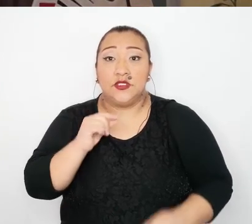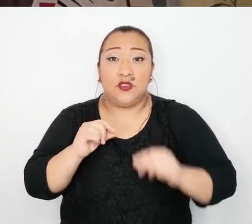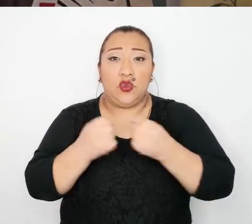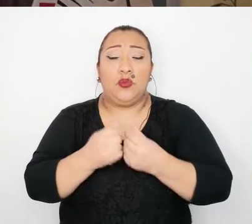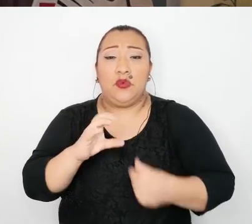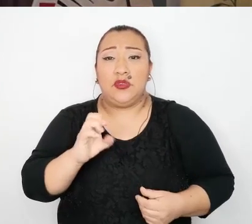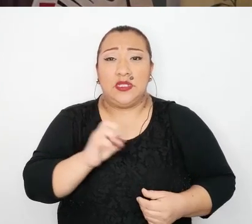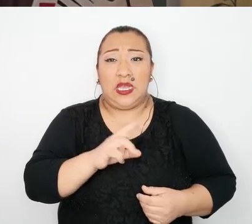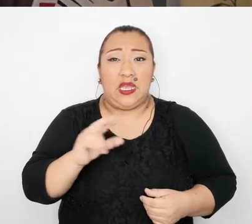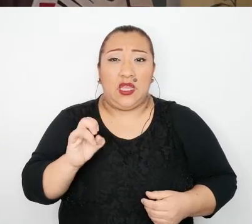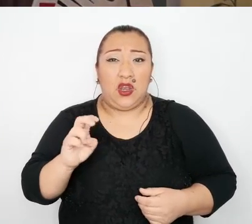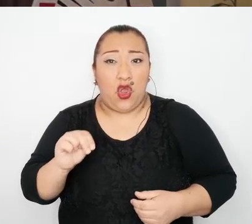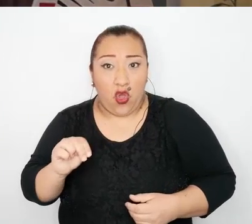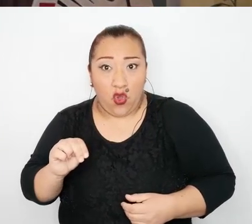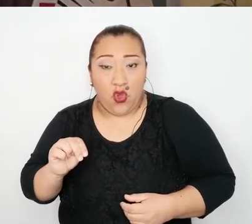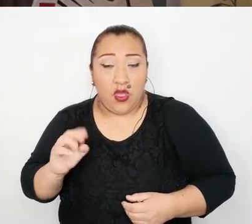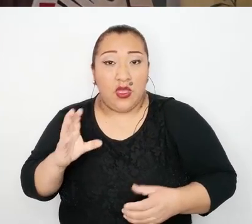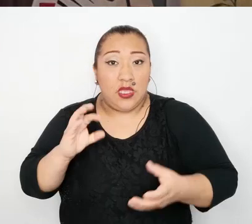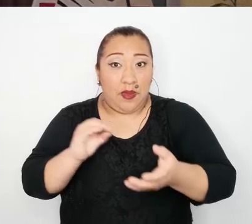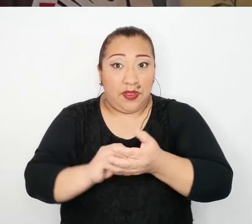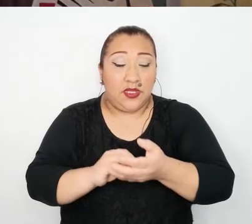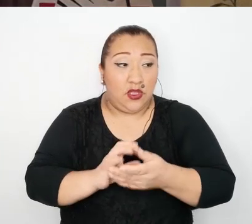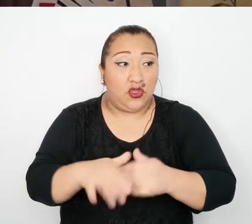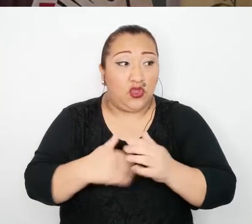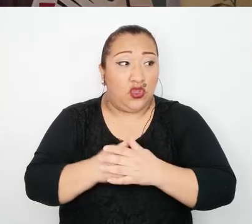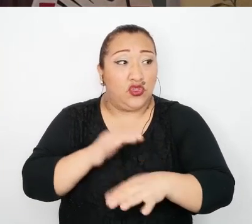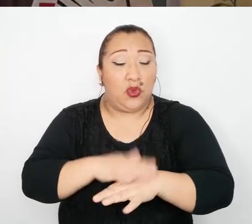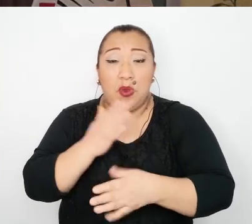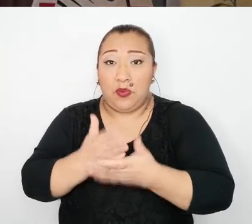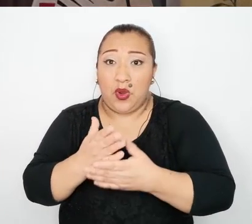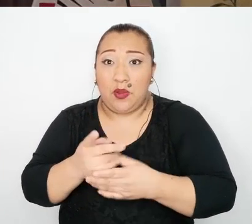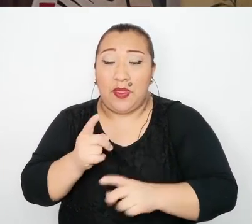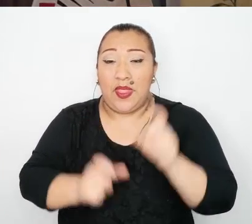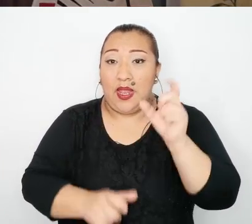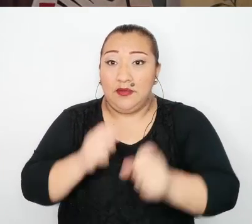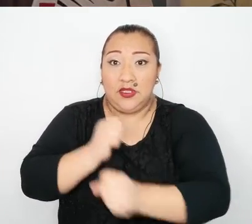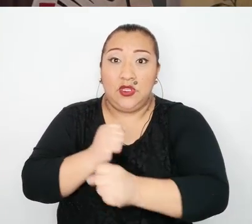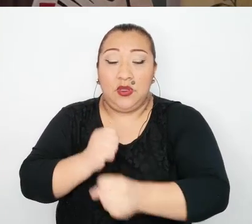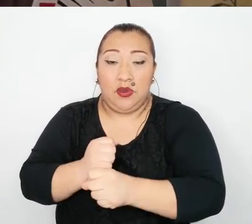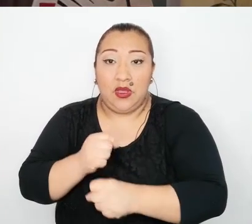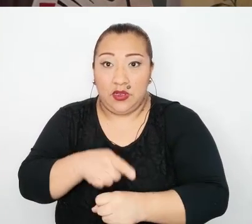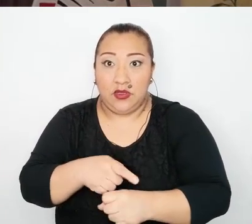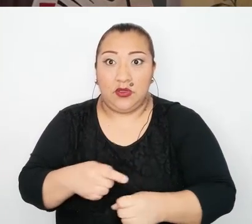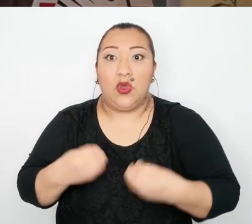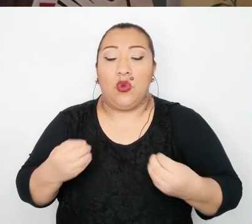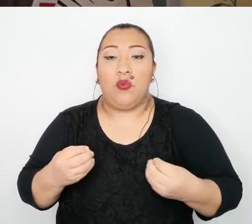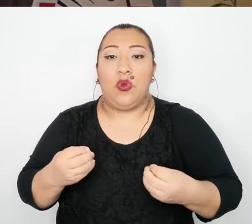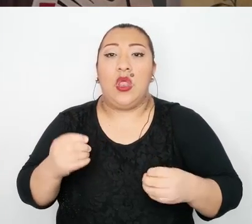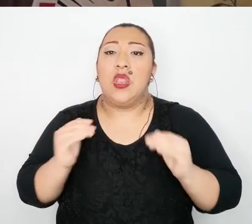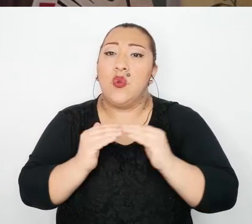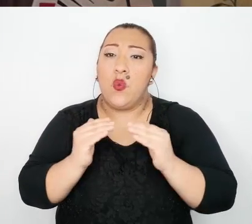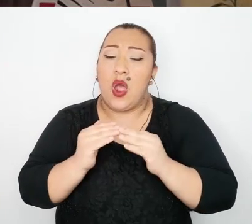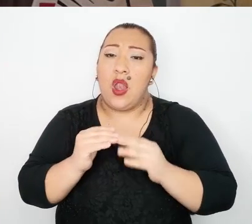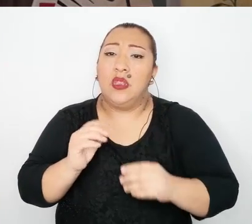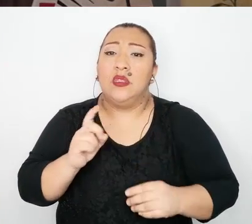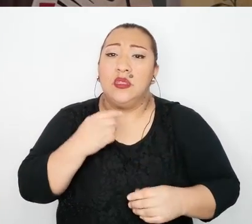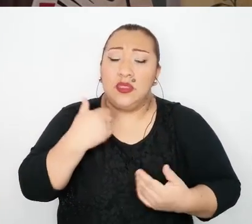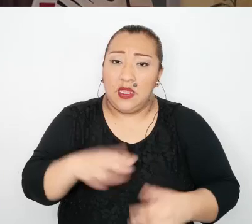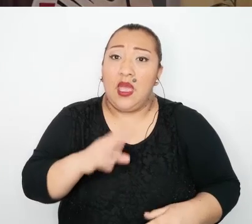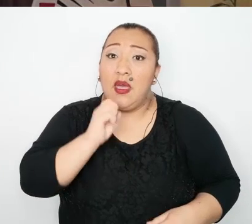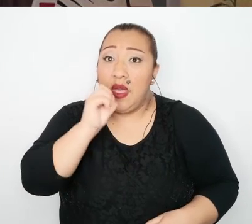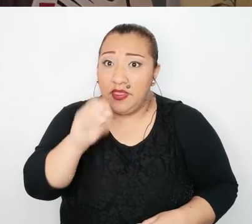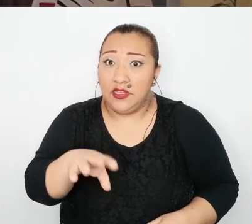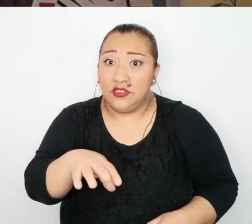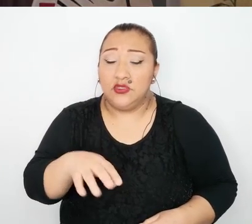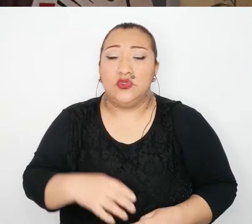Vladimir Cerrón, que se ha mencionado mucho, que ha tenido injerencia en algunas propuestas de funcionarios al gobierno. Al igual